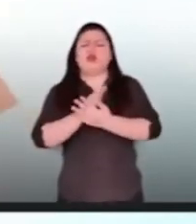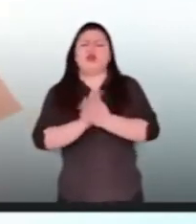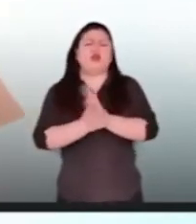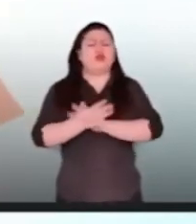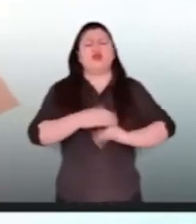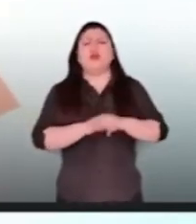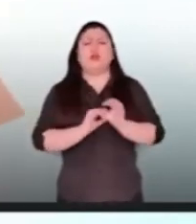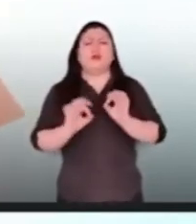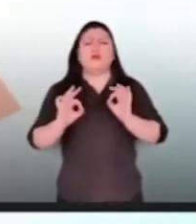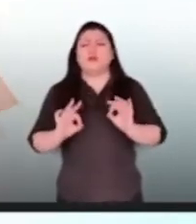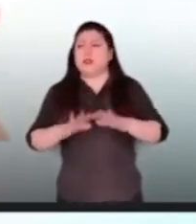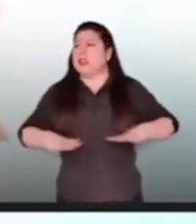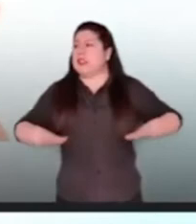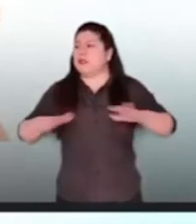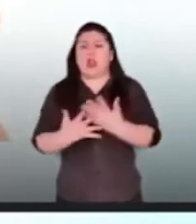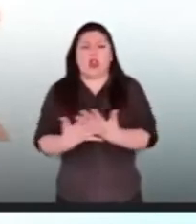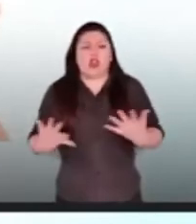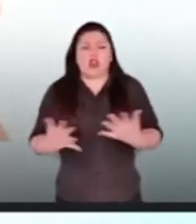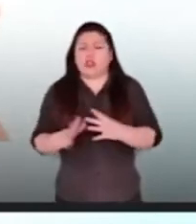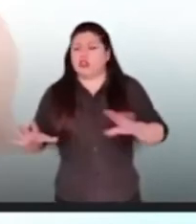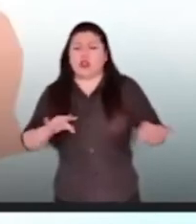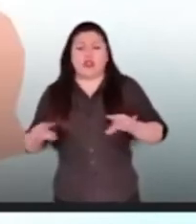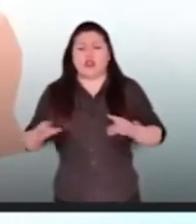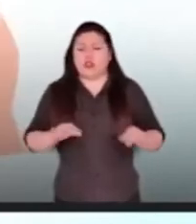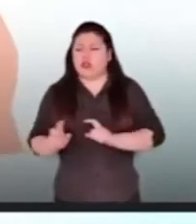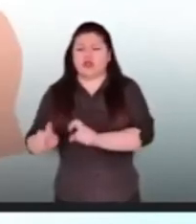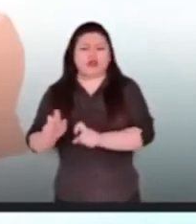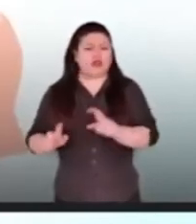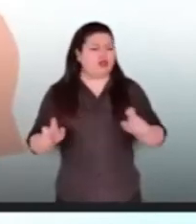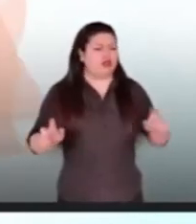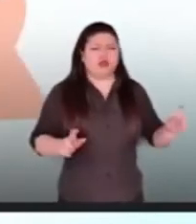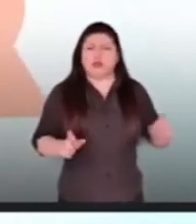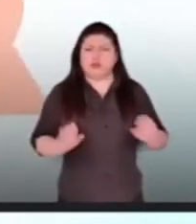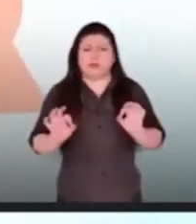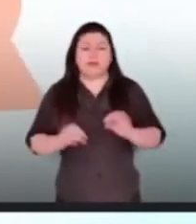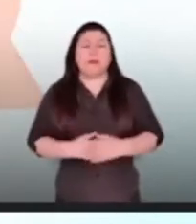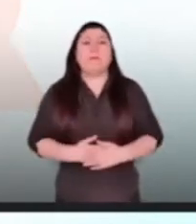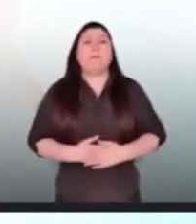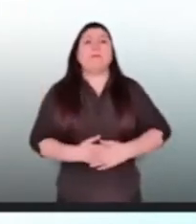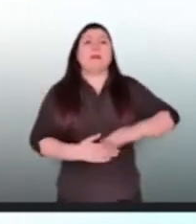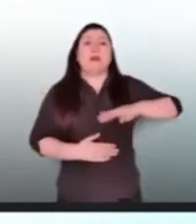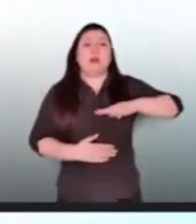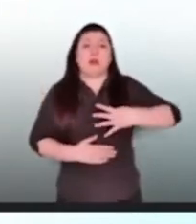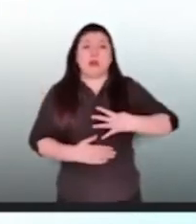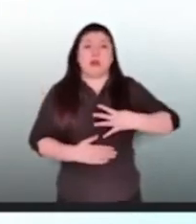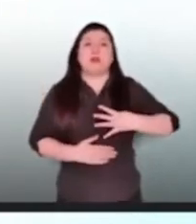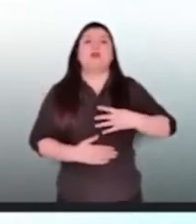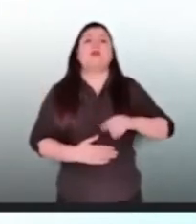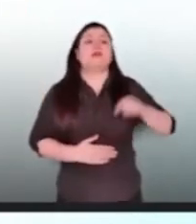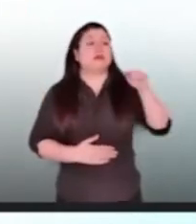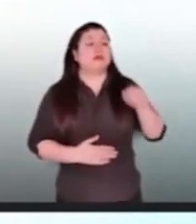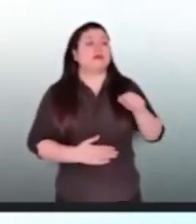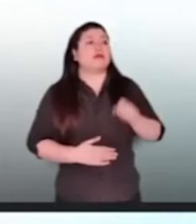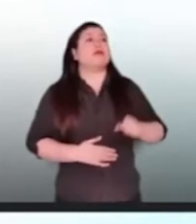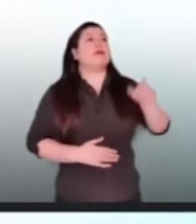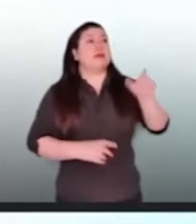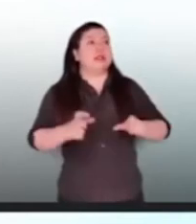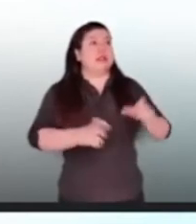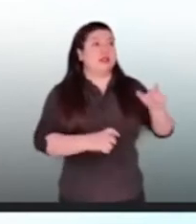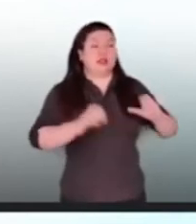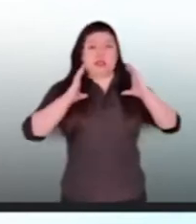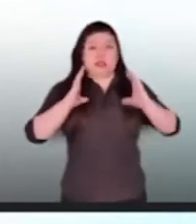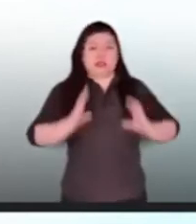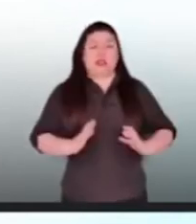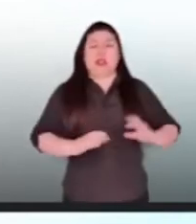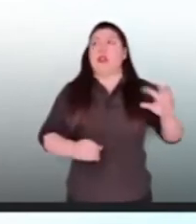sus funciones desinfectarán permanentemente sus manos y los elementos de contacto a su alrededor. Cuarto, el ciudadano